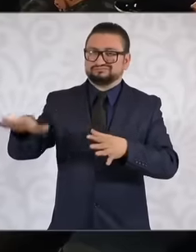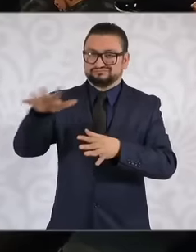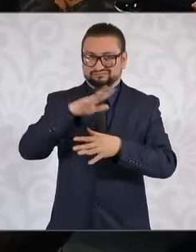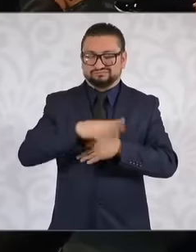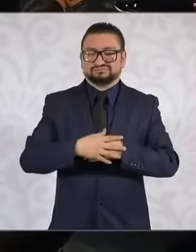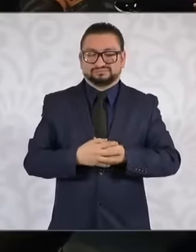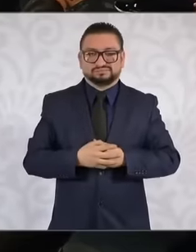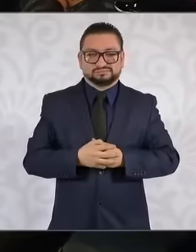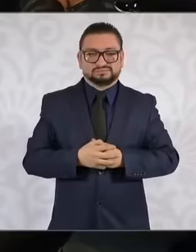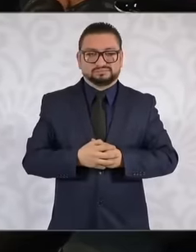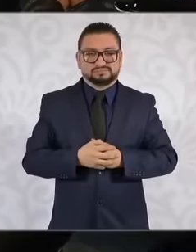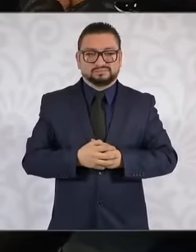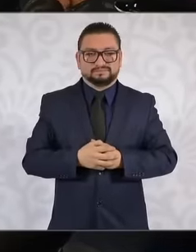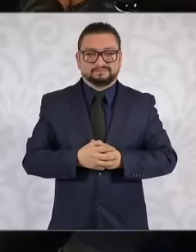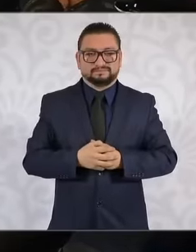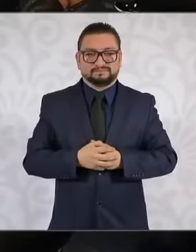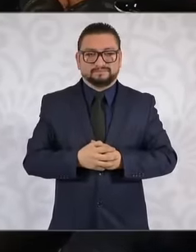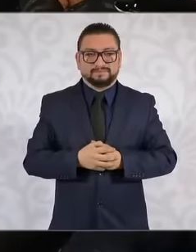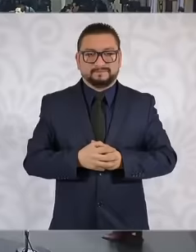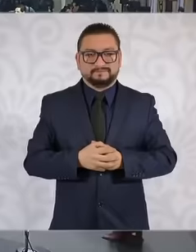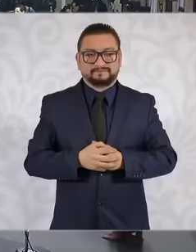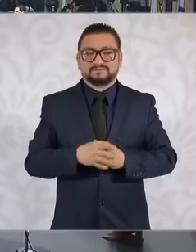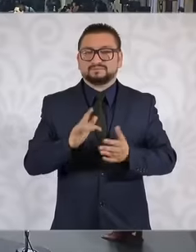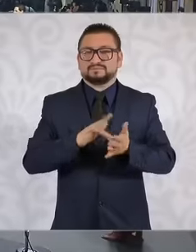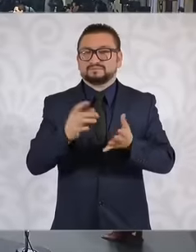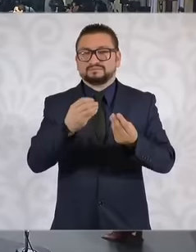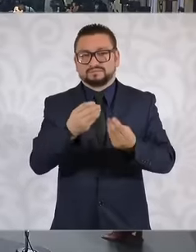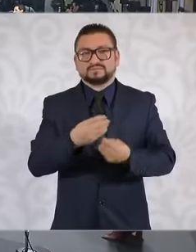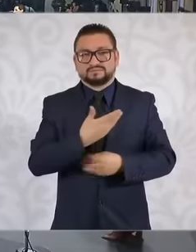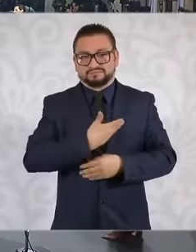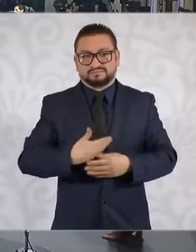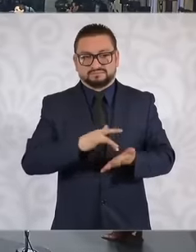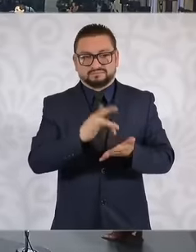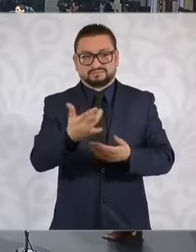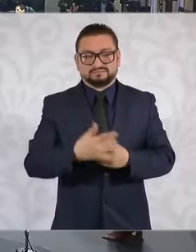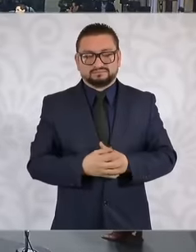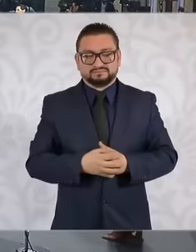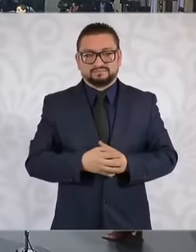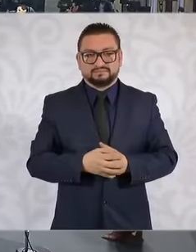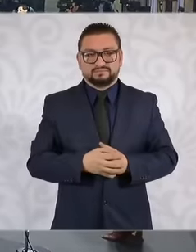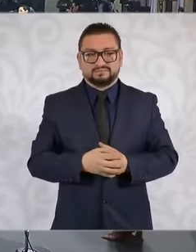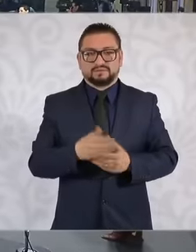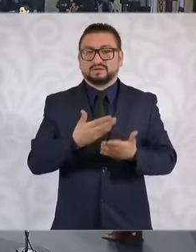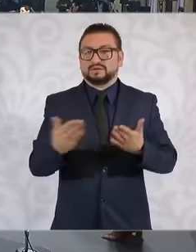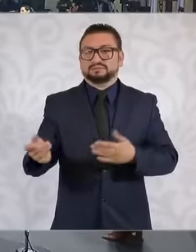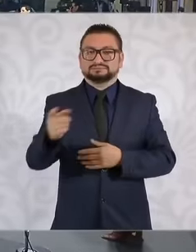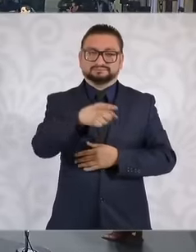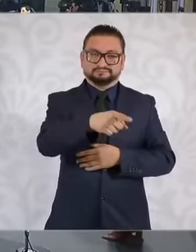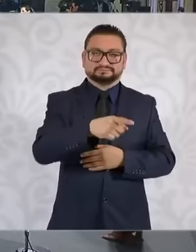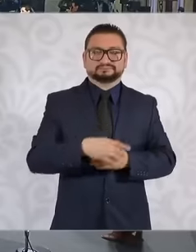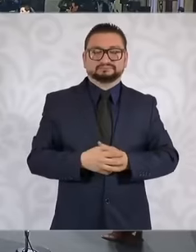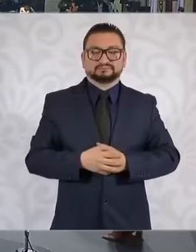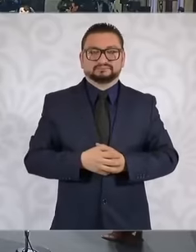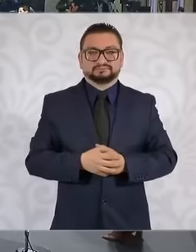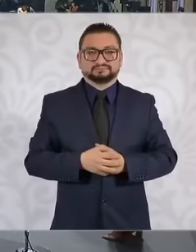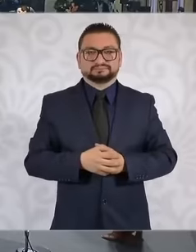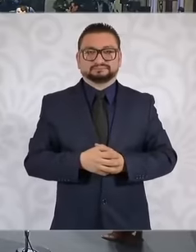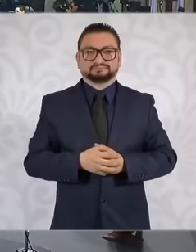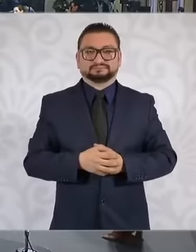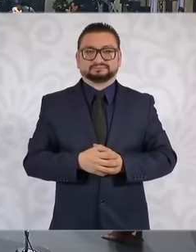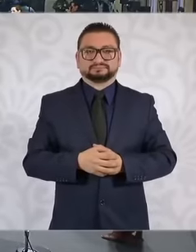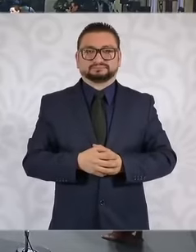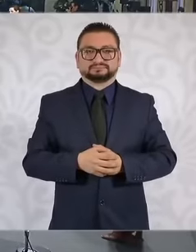Muchas gracias. Muchas gracias, presidente. Gracias. Ahora de este lado.